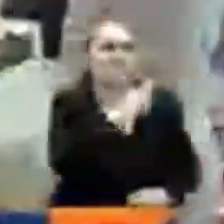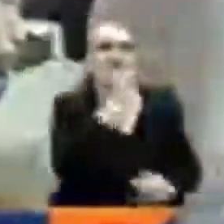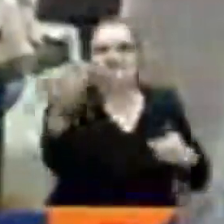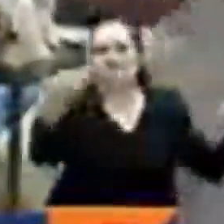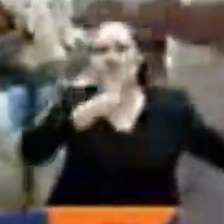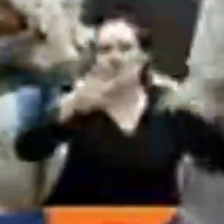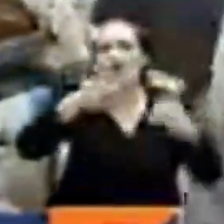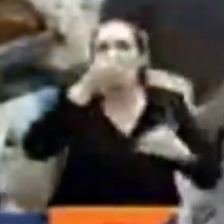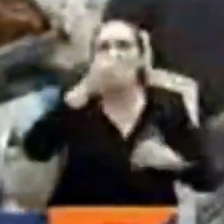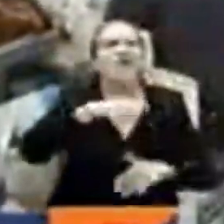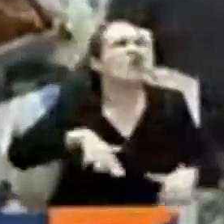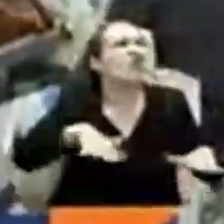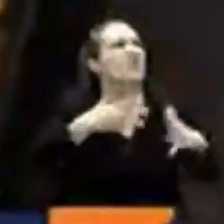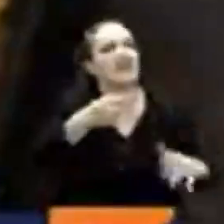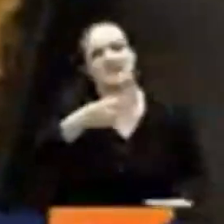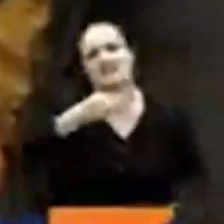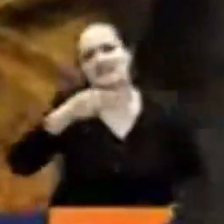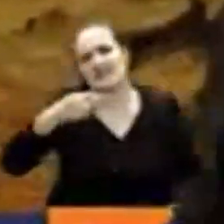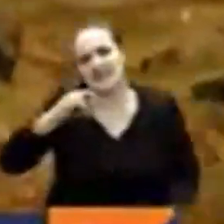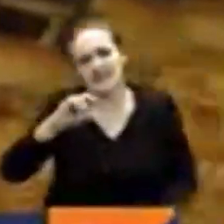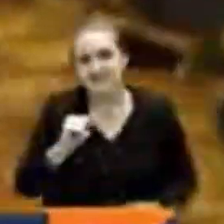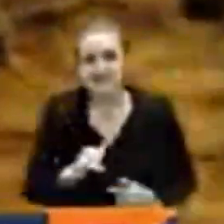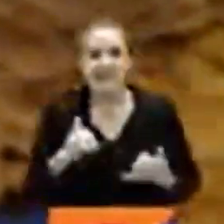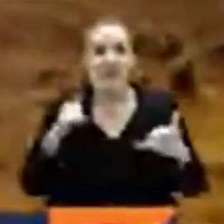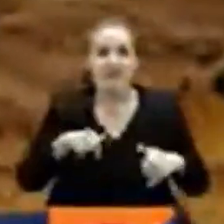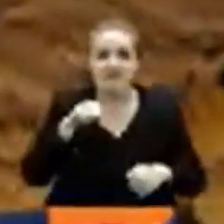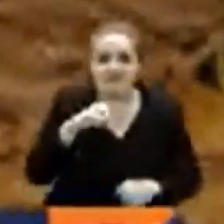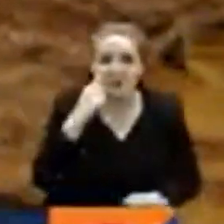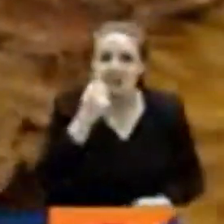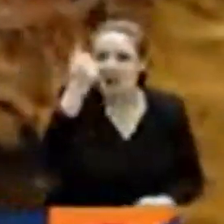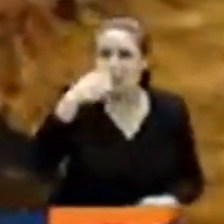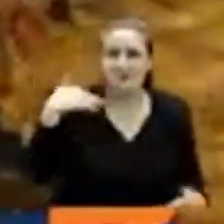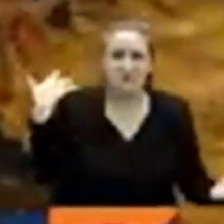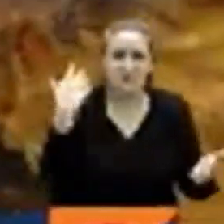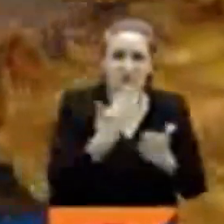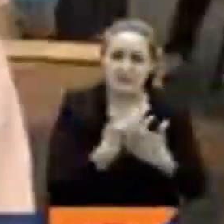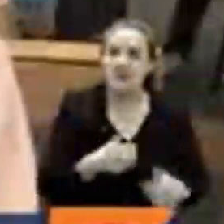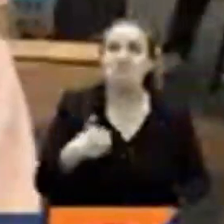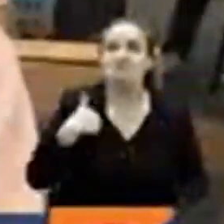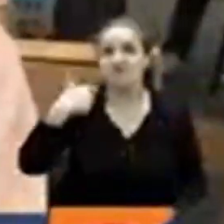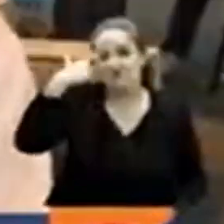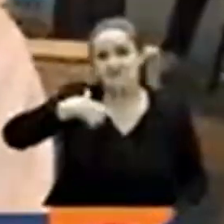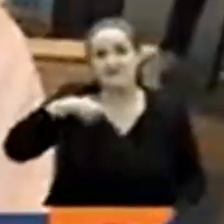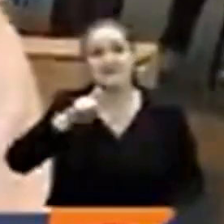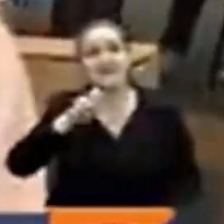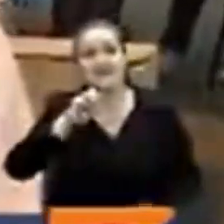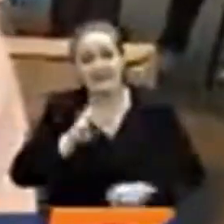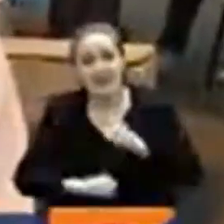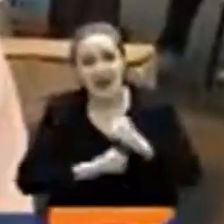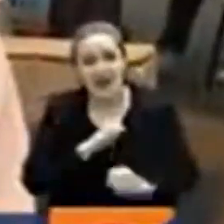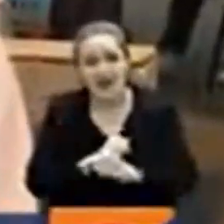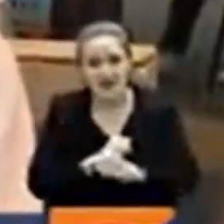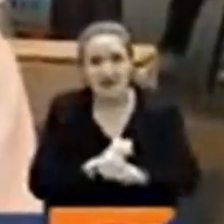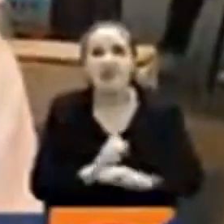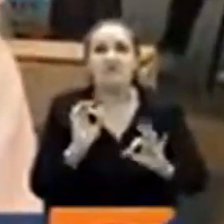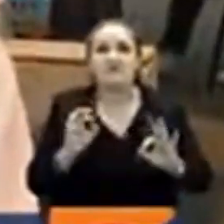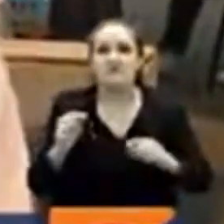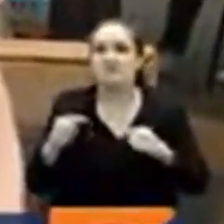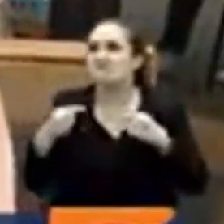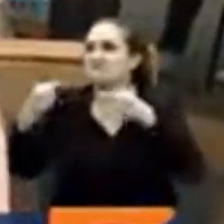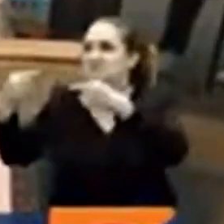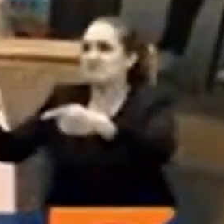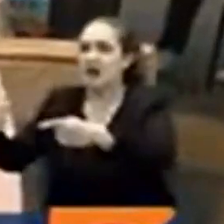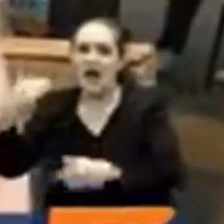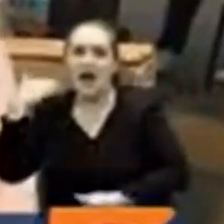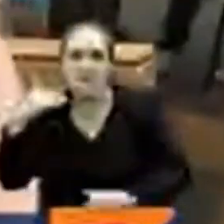Esta no es la única plaza en la que a sus 60 años va a trabajar. Mantengo en los mejores clásicos, cuando son en Armenia, en Pereira,